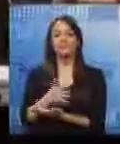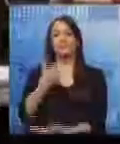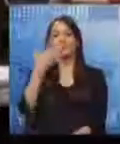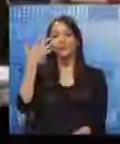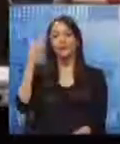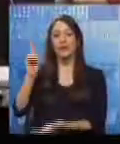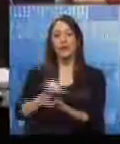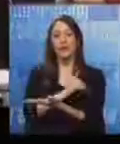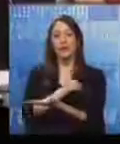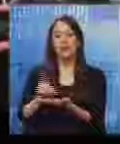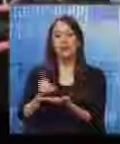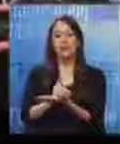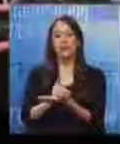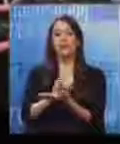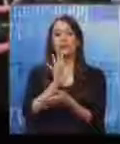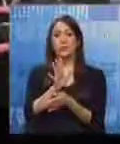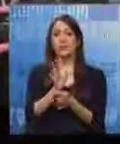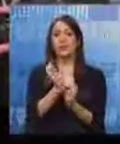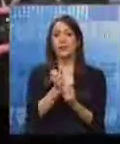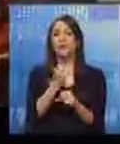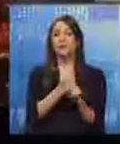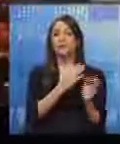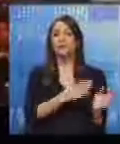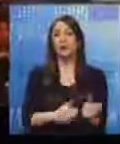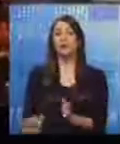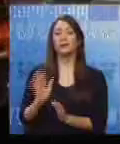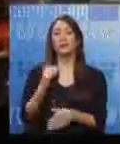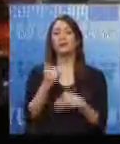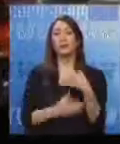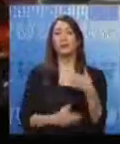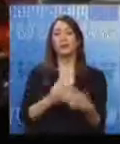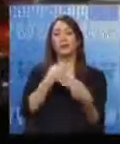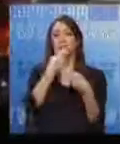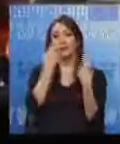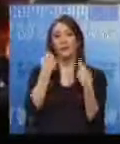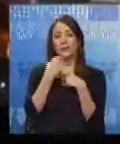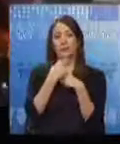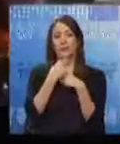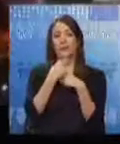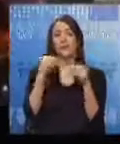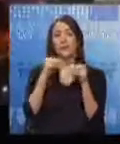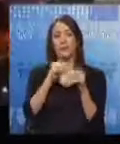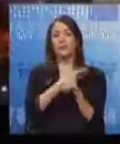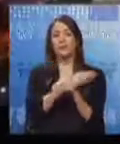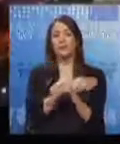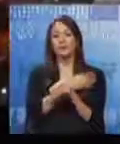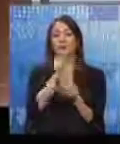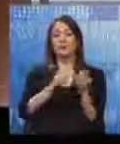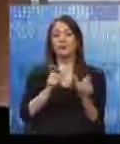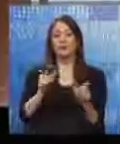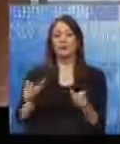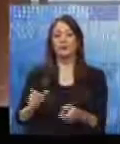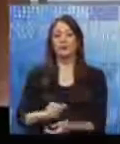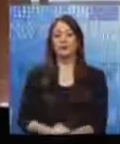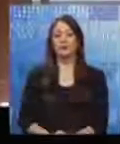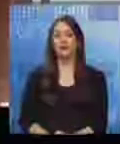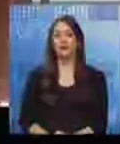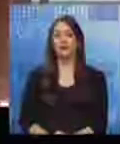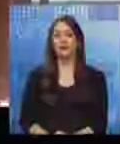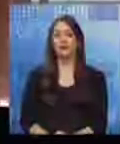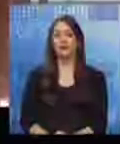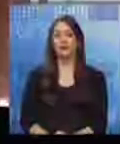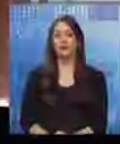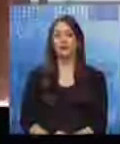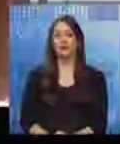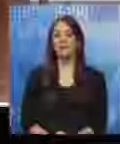son algunas otras de las áreas que también forman parte del proceso de rehabilitación y que se fortalecen en los cursantes. Sé que todo el camino que